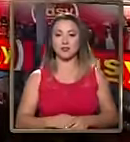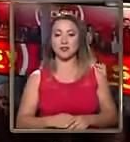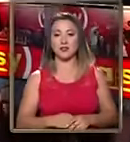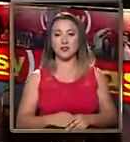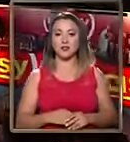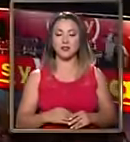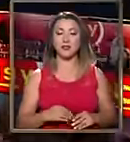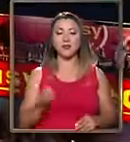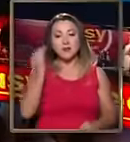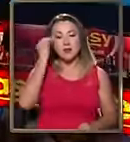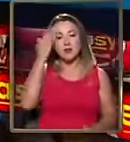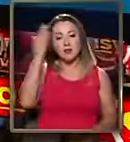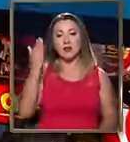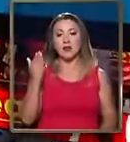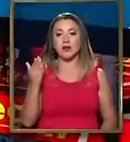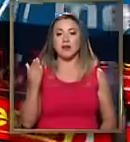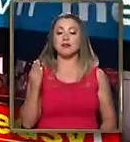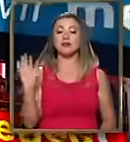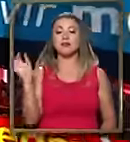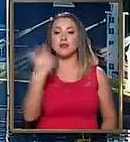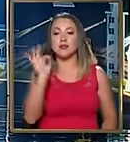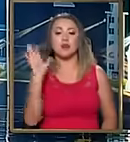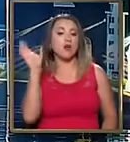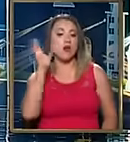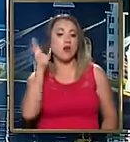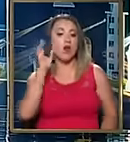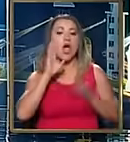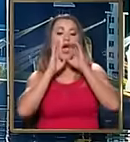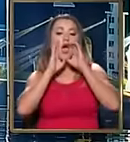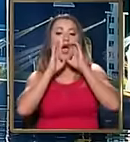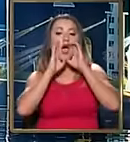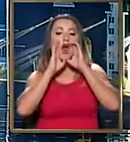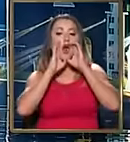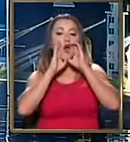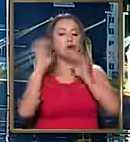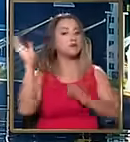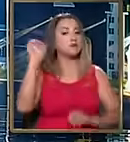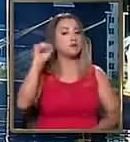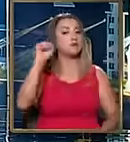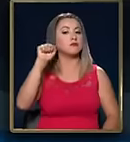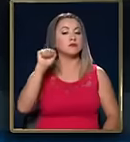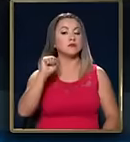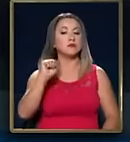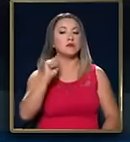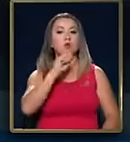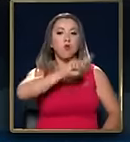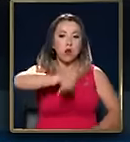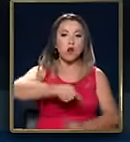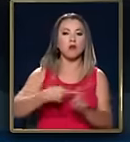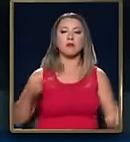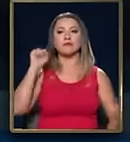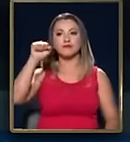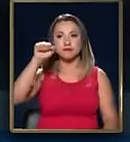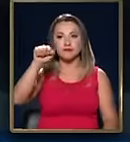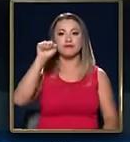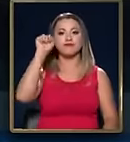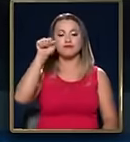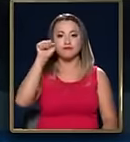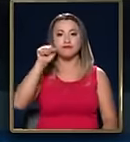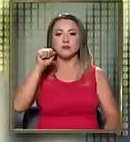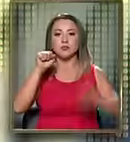Me acuerdo un día sábado, weón. ¡Aló! ¡Aló! Hora y media, weón. Se me ocurre correr